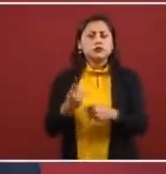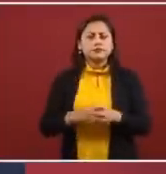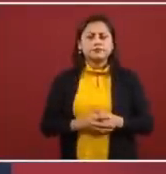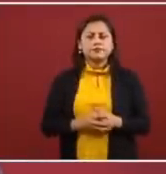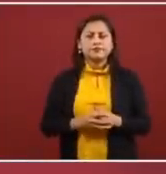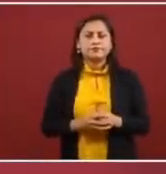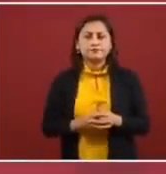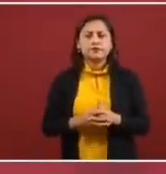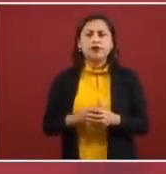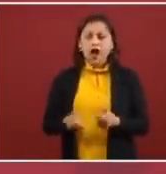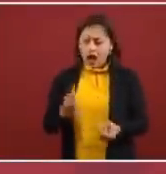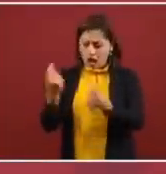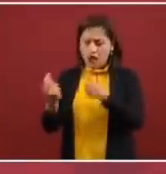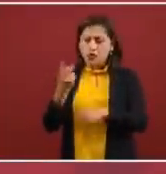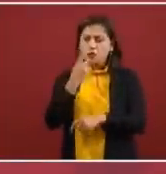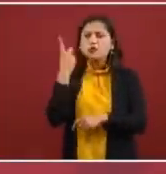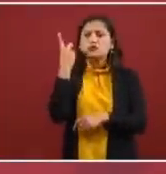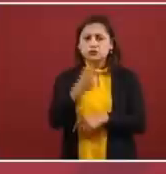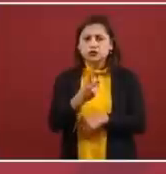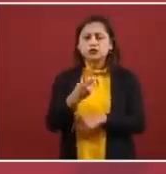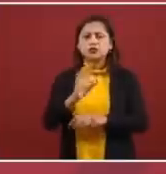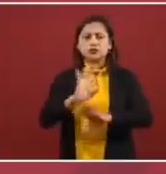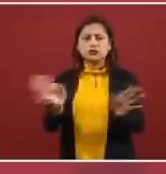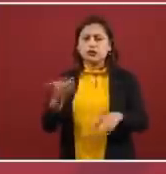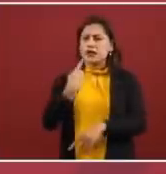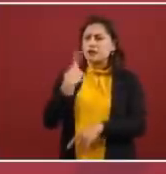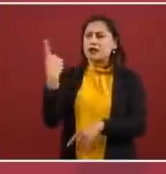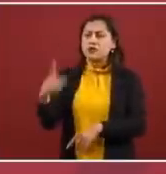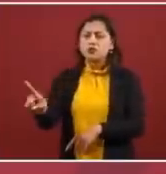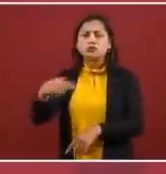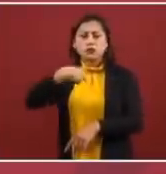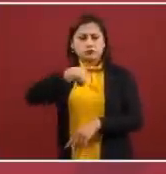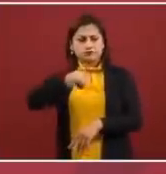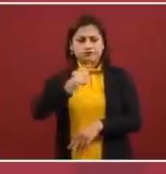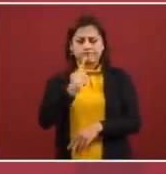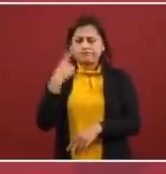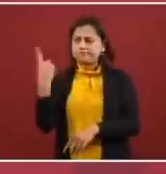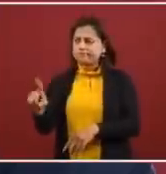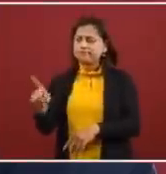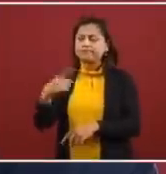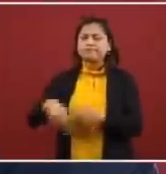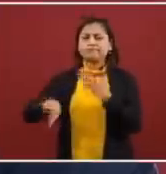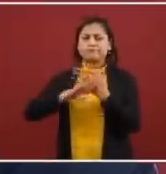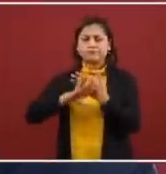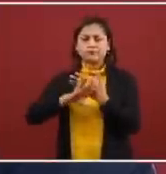que van a presentar hoy a presentaron una denuncia en contra mía los